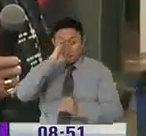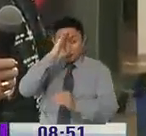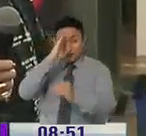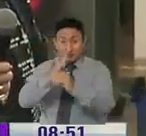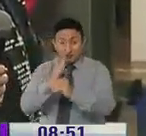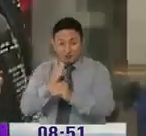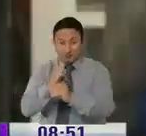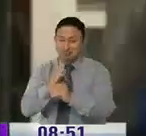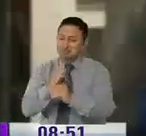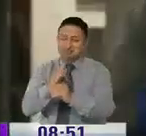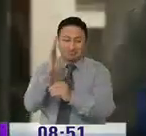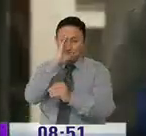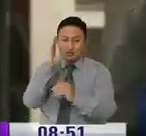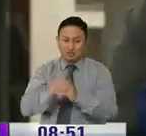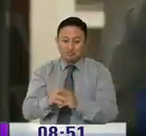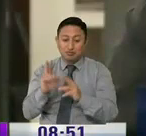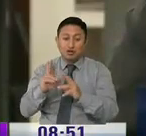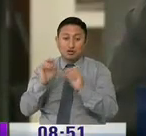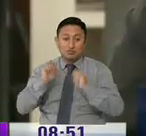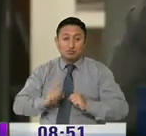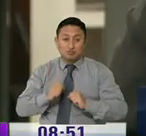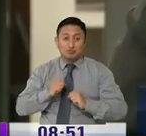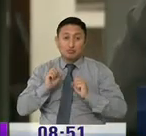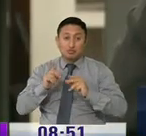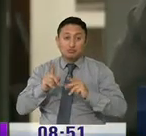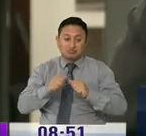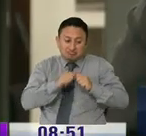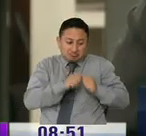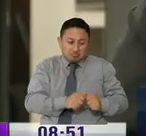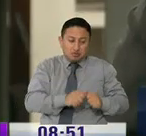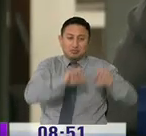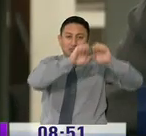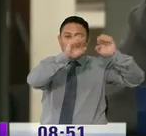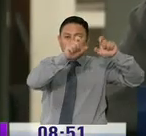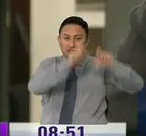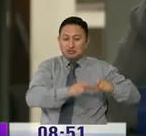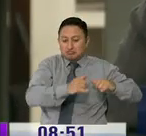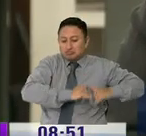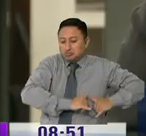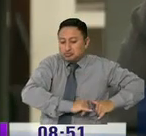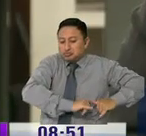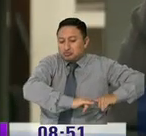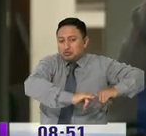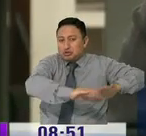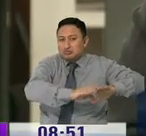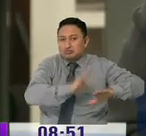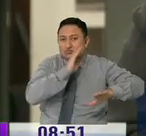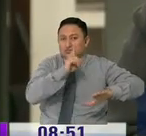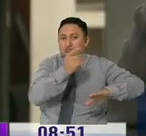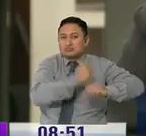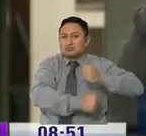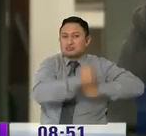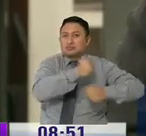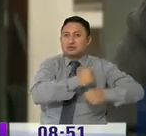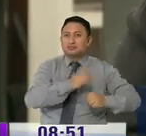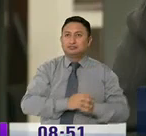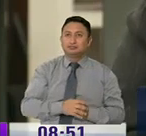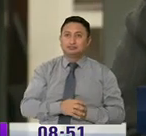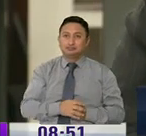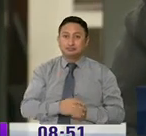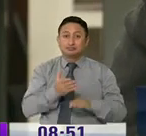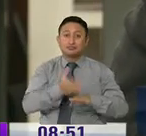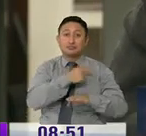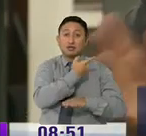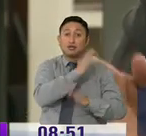toda sinceridad. Ojalá yo hubiera tenido la oportunidad de continuar siendo empresario como he sido durante toda mi vida. Antes